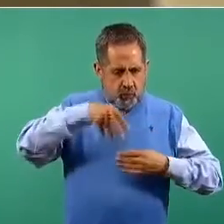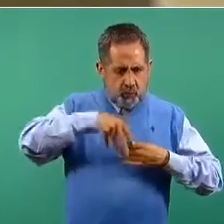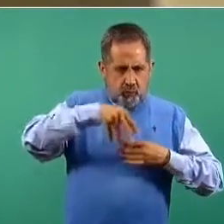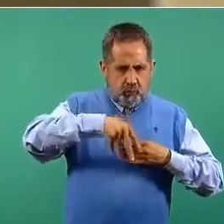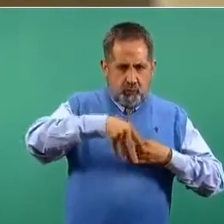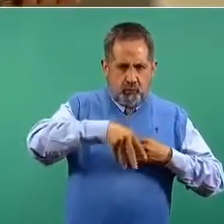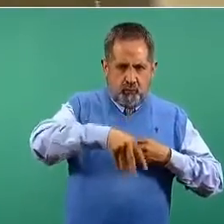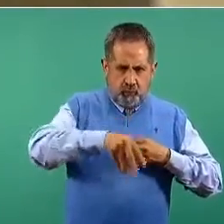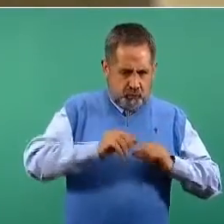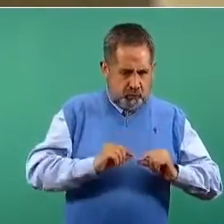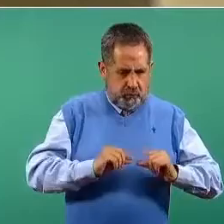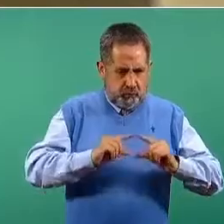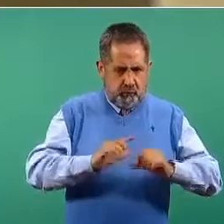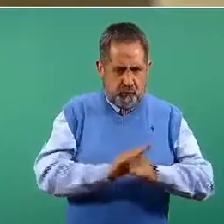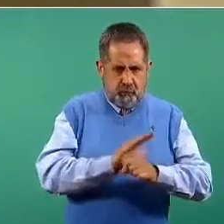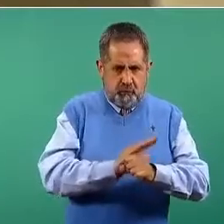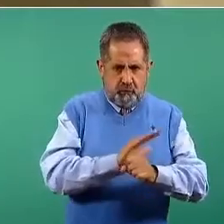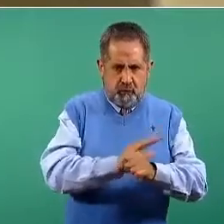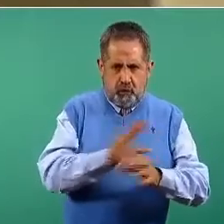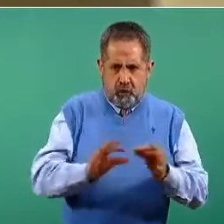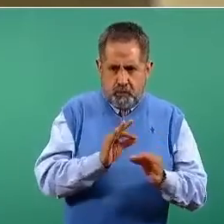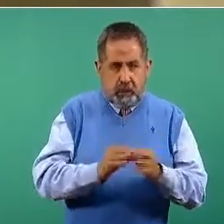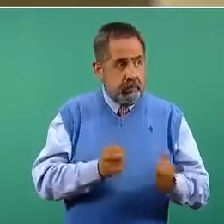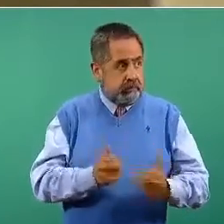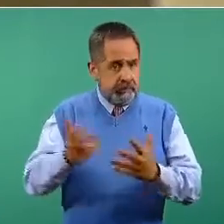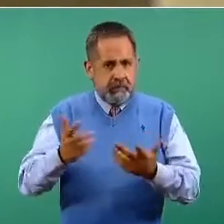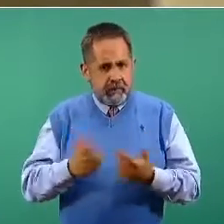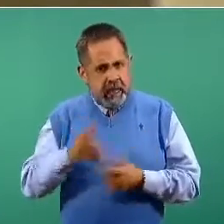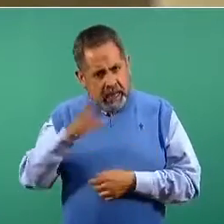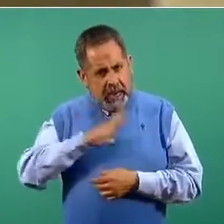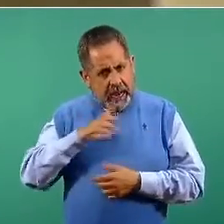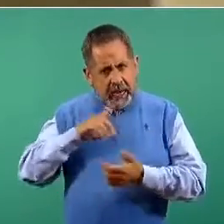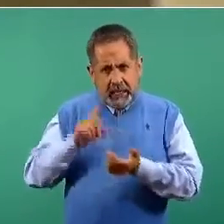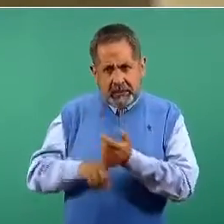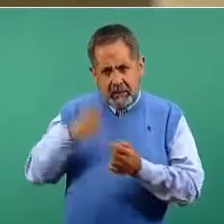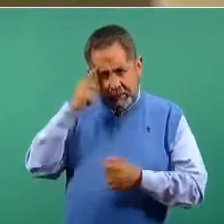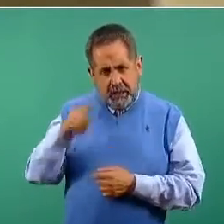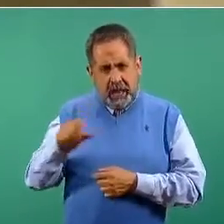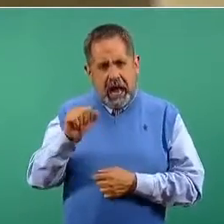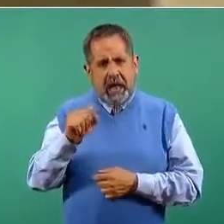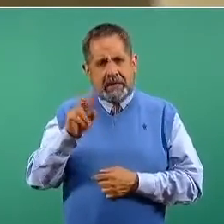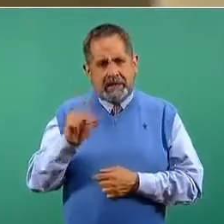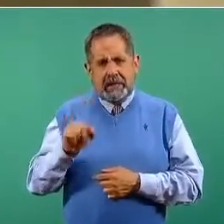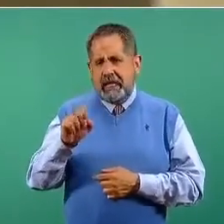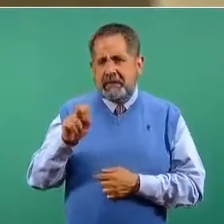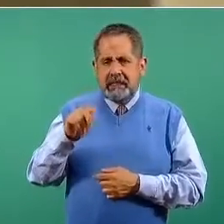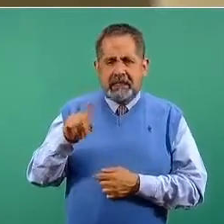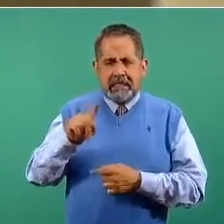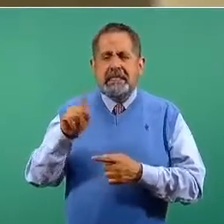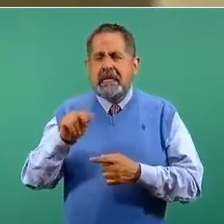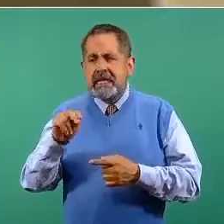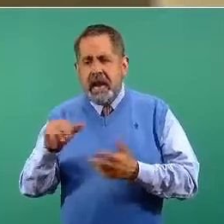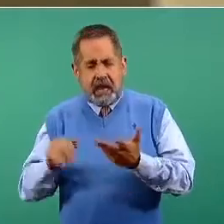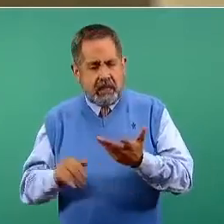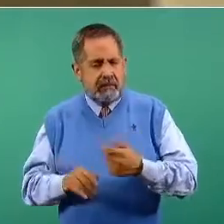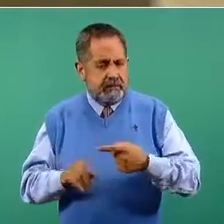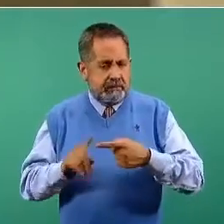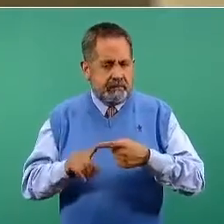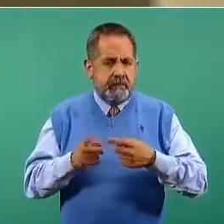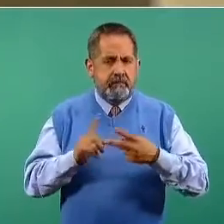casos de SAVIs relacionados con la vacuna, digamos, como con mayor... Esa sería